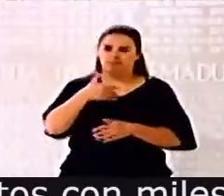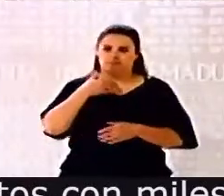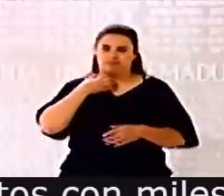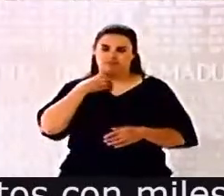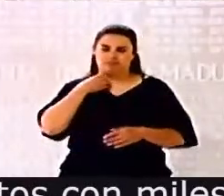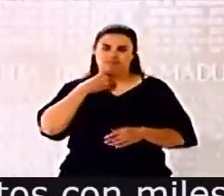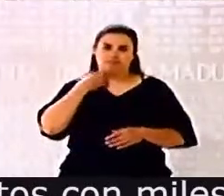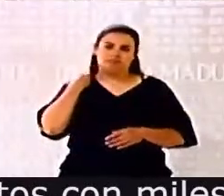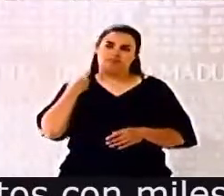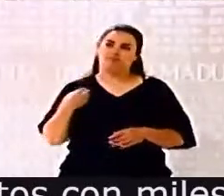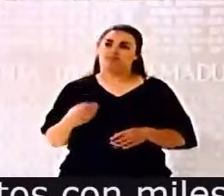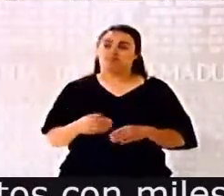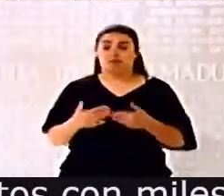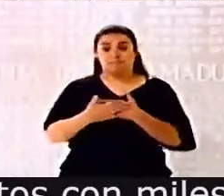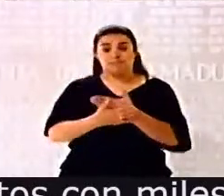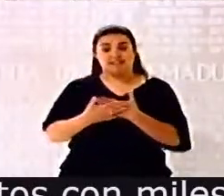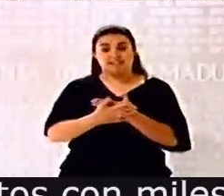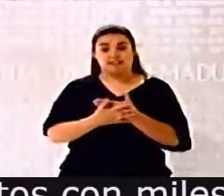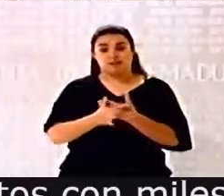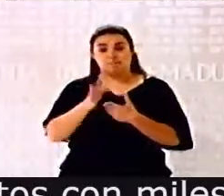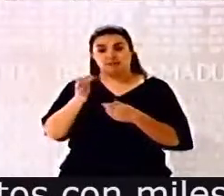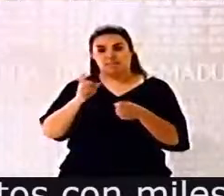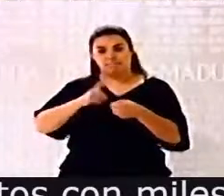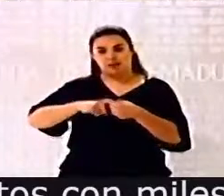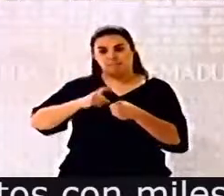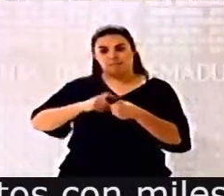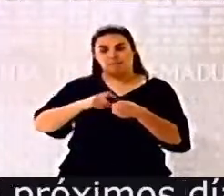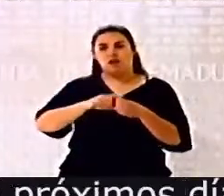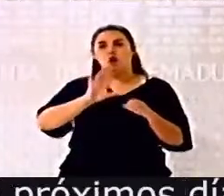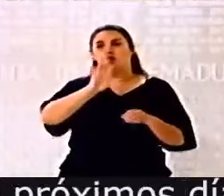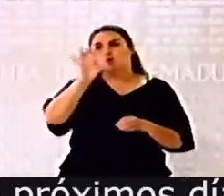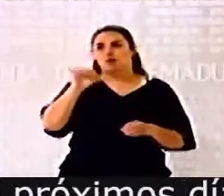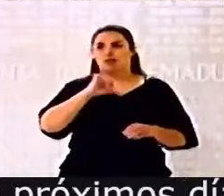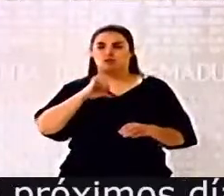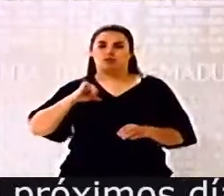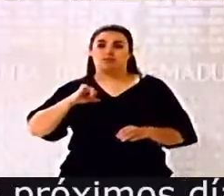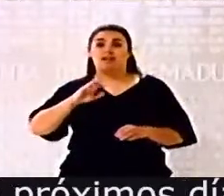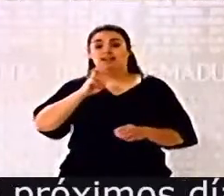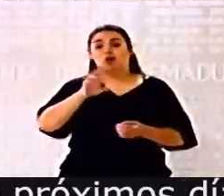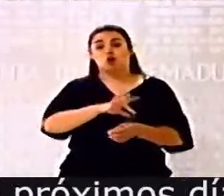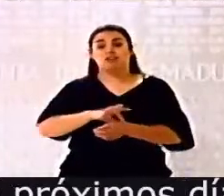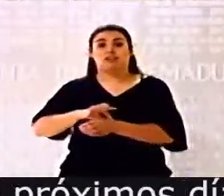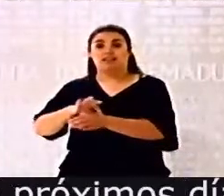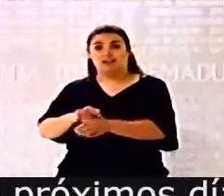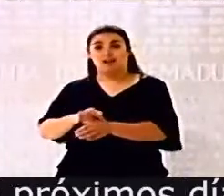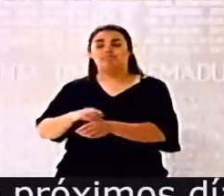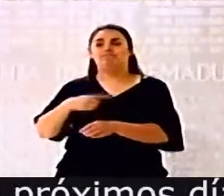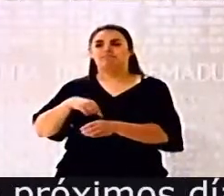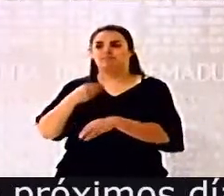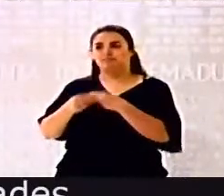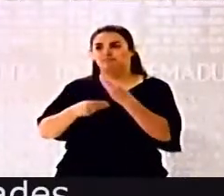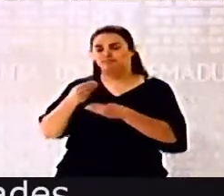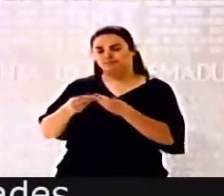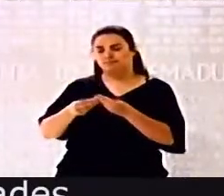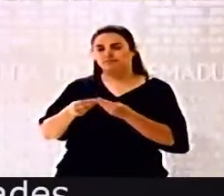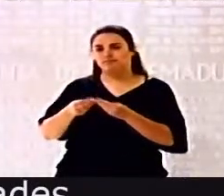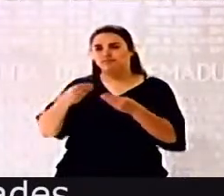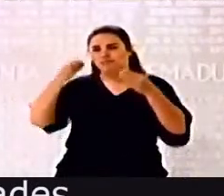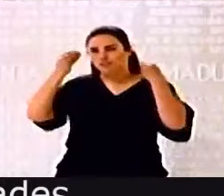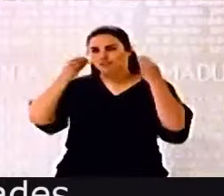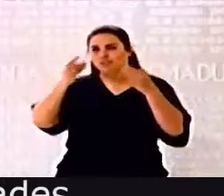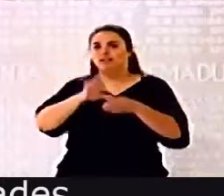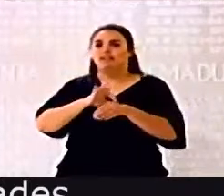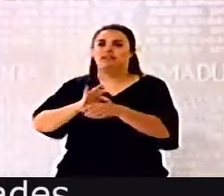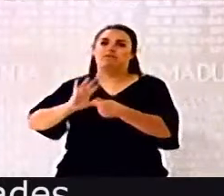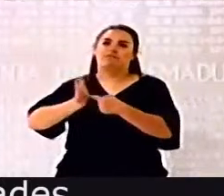próximos días. La sacará el Ministerio con la participación de las comunidades autónomas. Y la otra guía que vamos a reflexionar mucho es la guía de